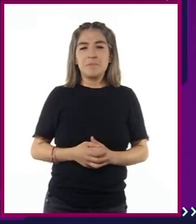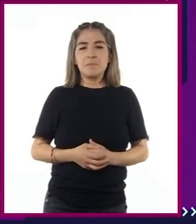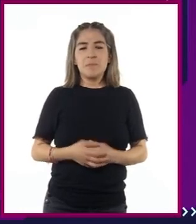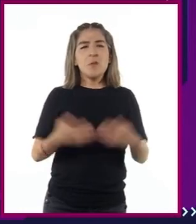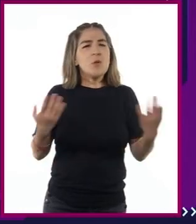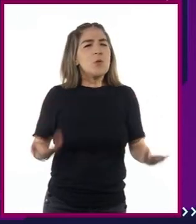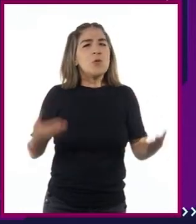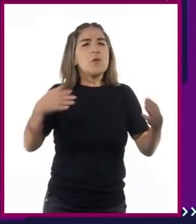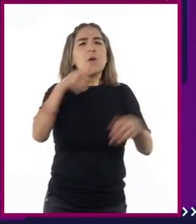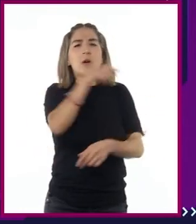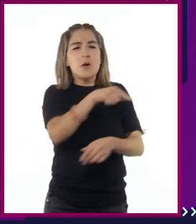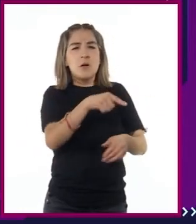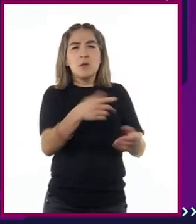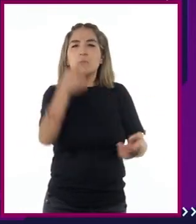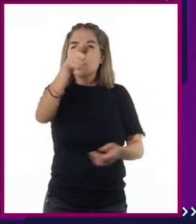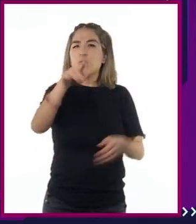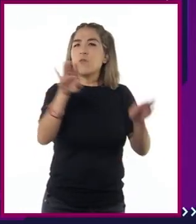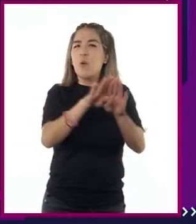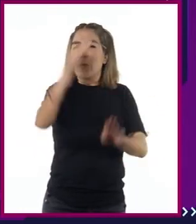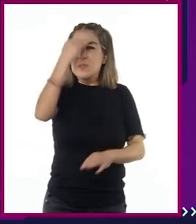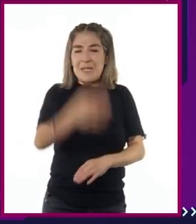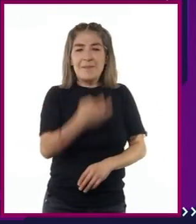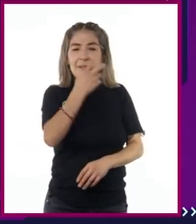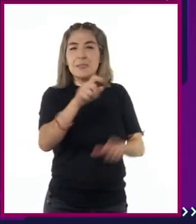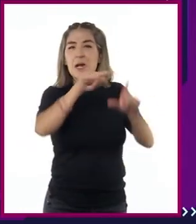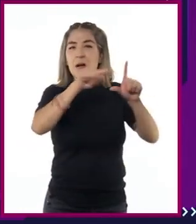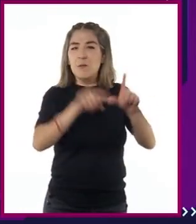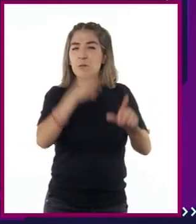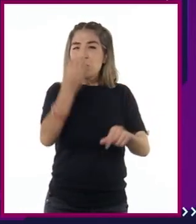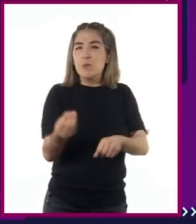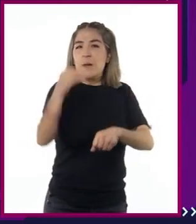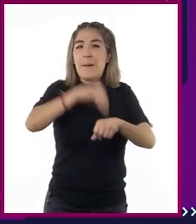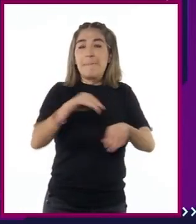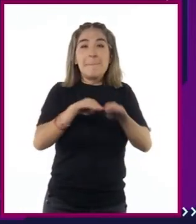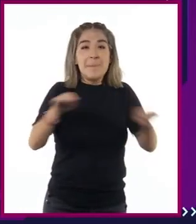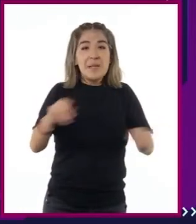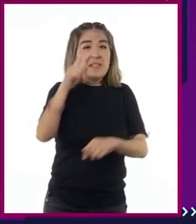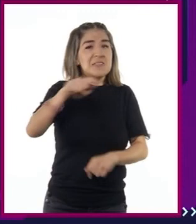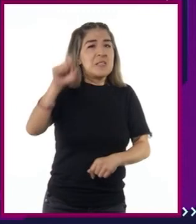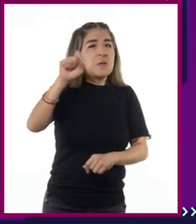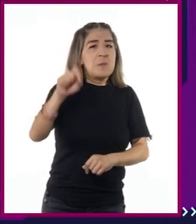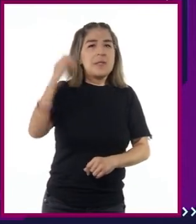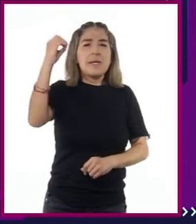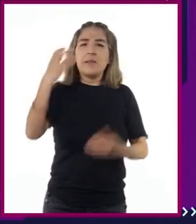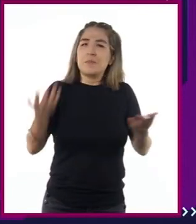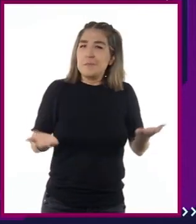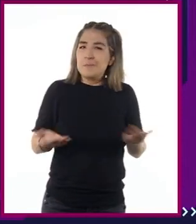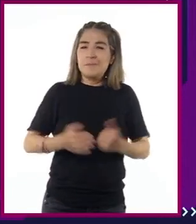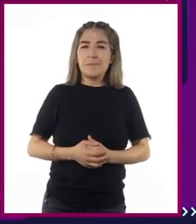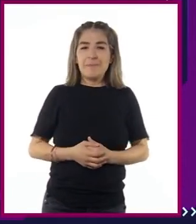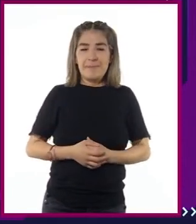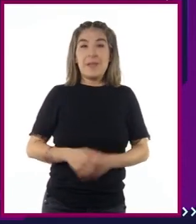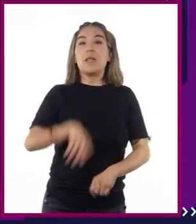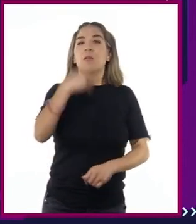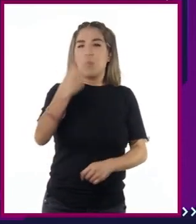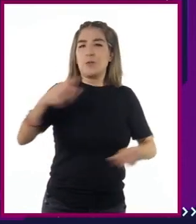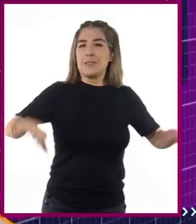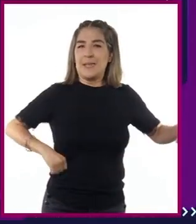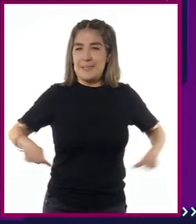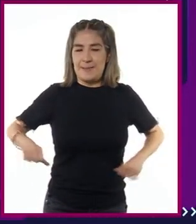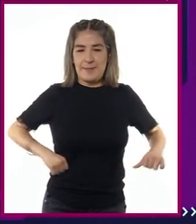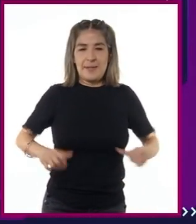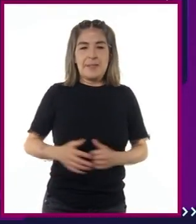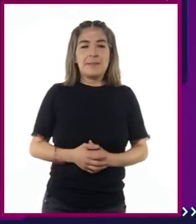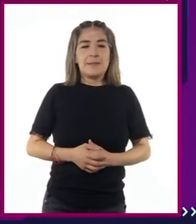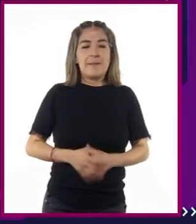¿cómo se sabe que el ángulo complementario mide 120 grados? Reto 2. En